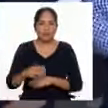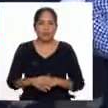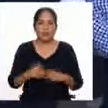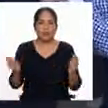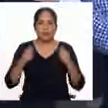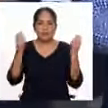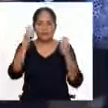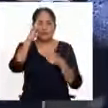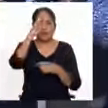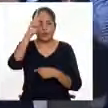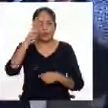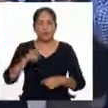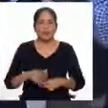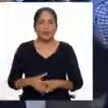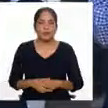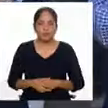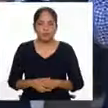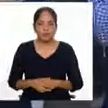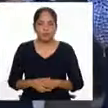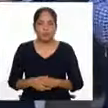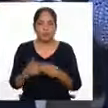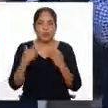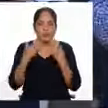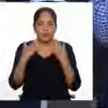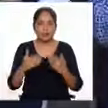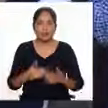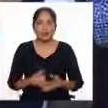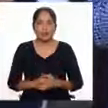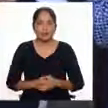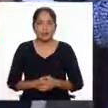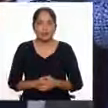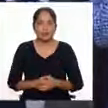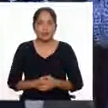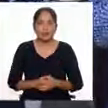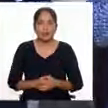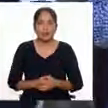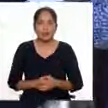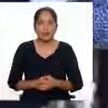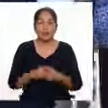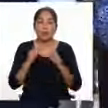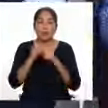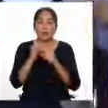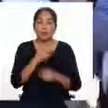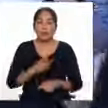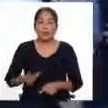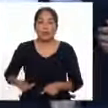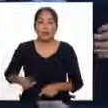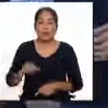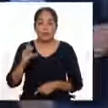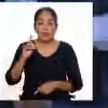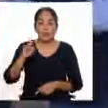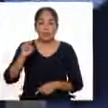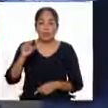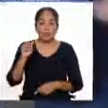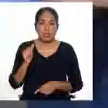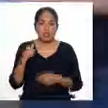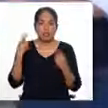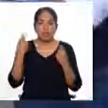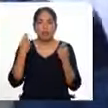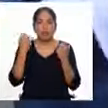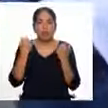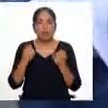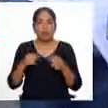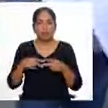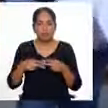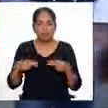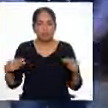¡Que viva el Perú! ¡Viva! Muchas gracias. Ahí escuchábamos las palabras de la presidenta Dina Boluarte en la ceremonia de